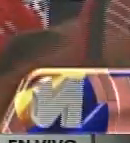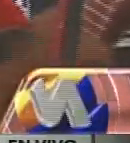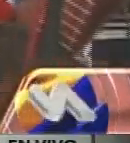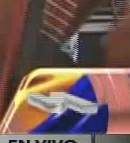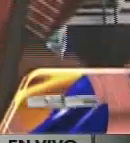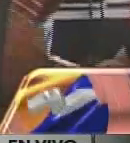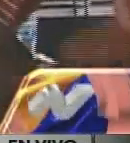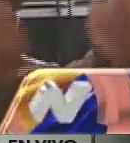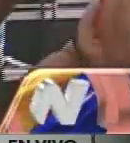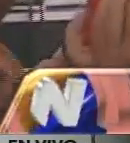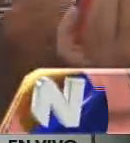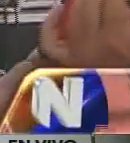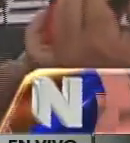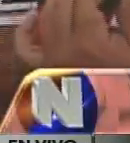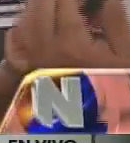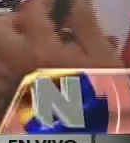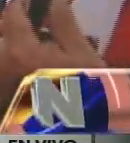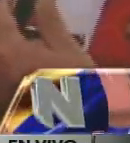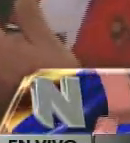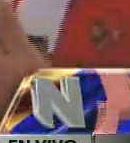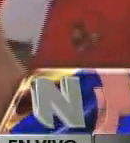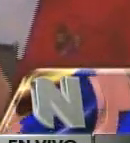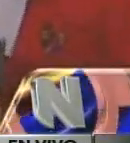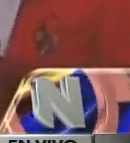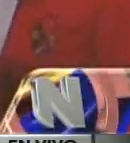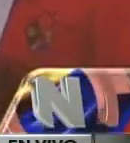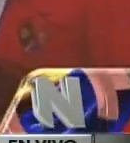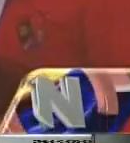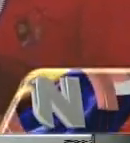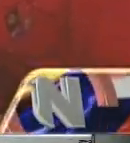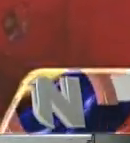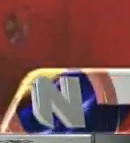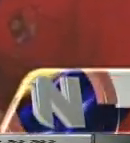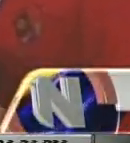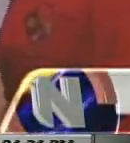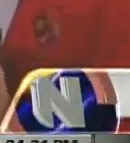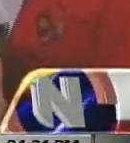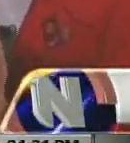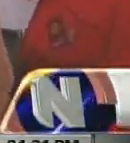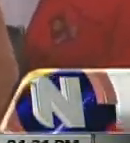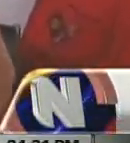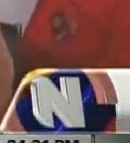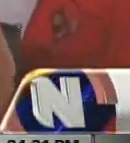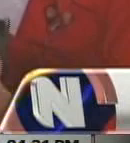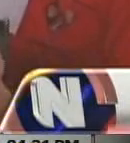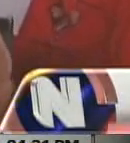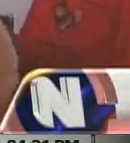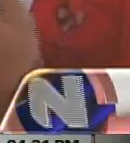Canela. Ay gavilán, ay gavilán.